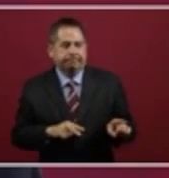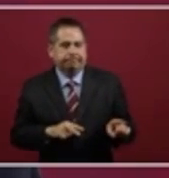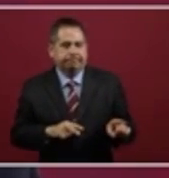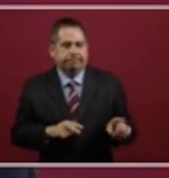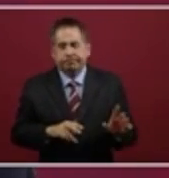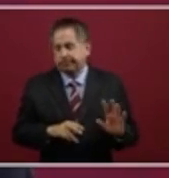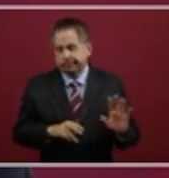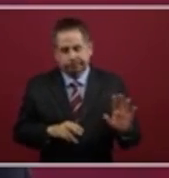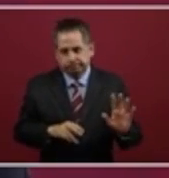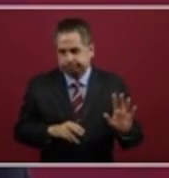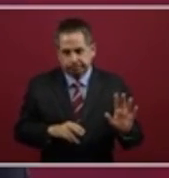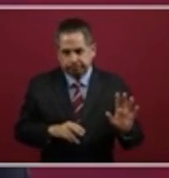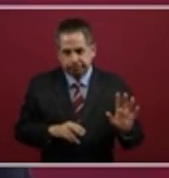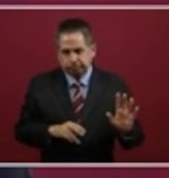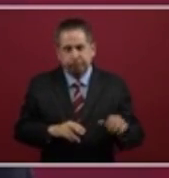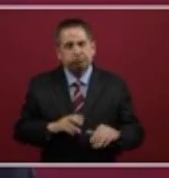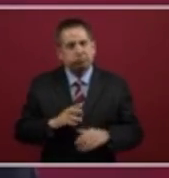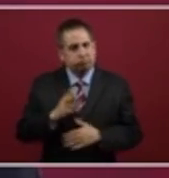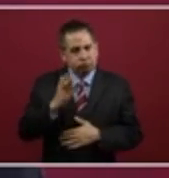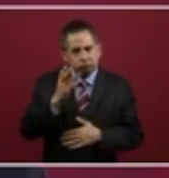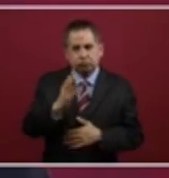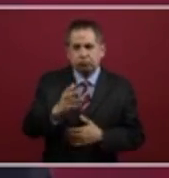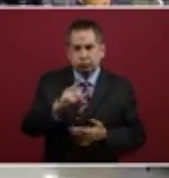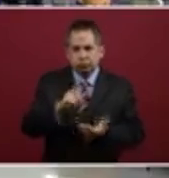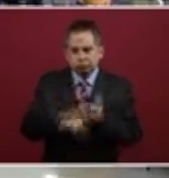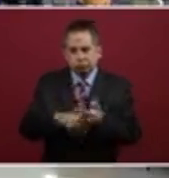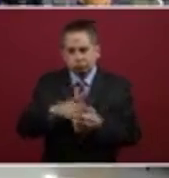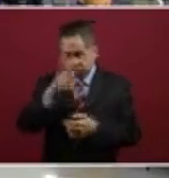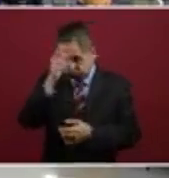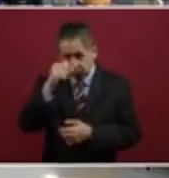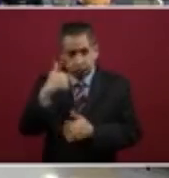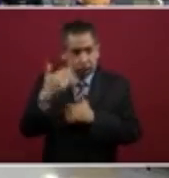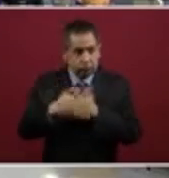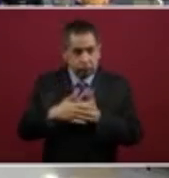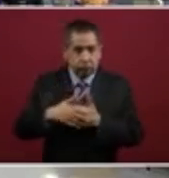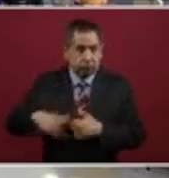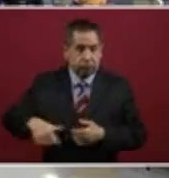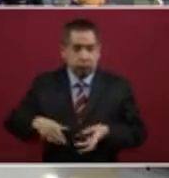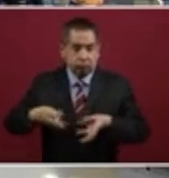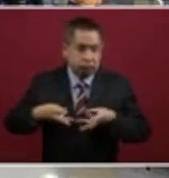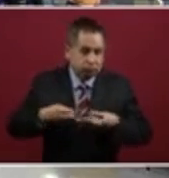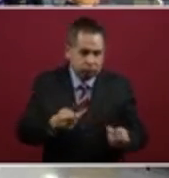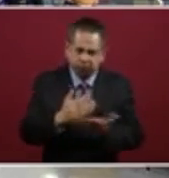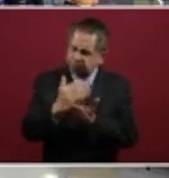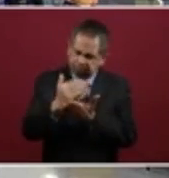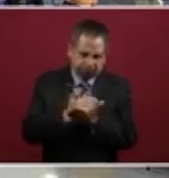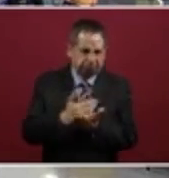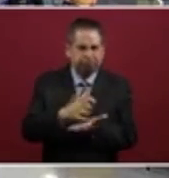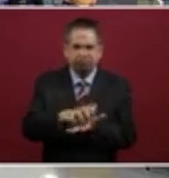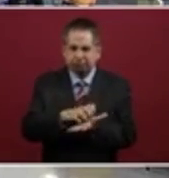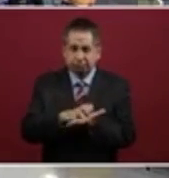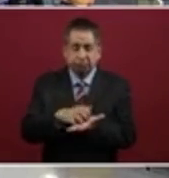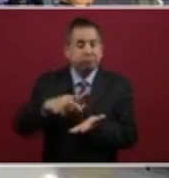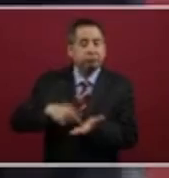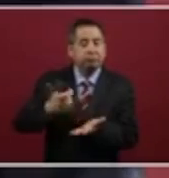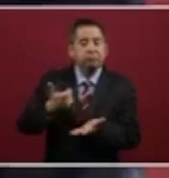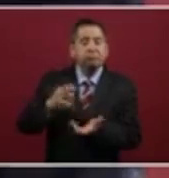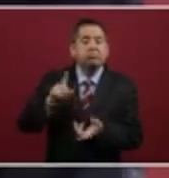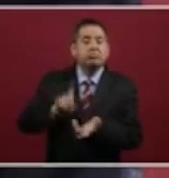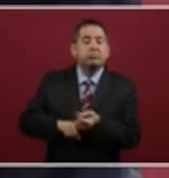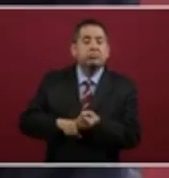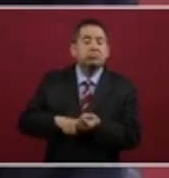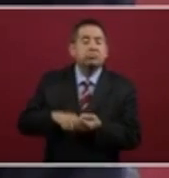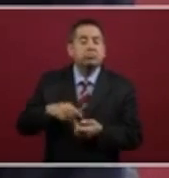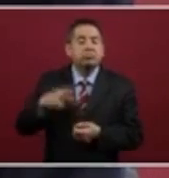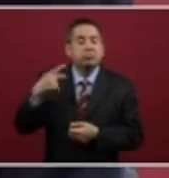yo sí estoy de acuerdo en lo que tú planteas, de que se reduzcan los gastos, porque es dinero del presupuesto,